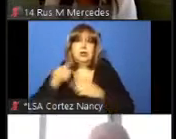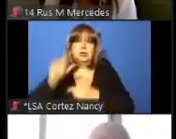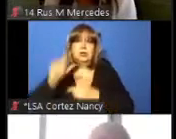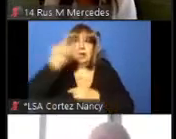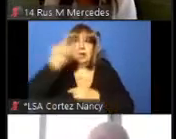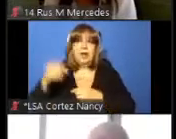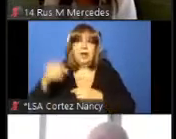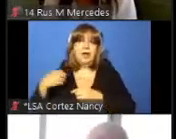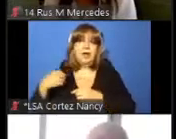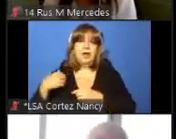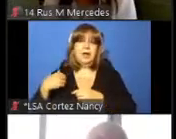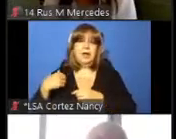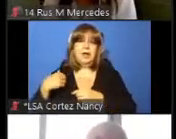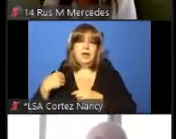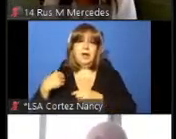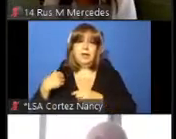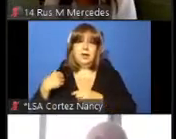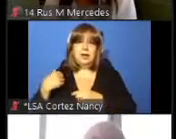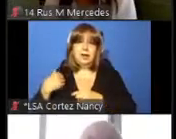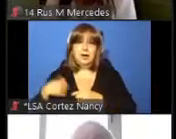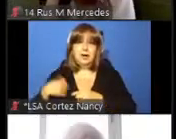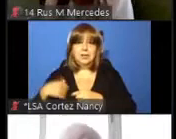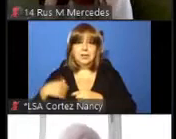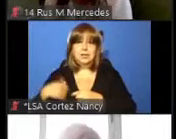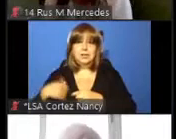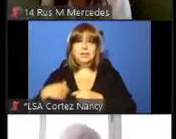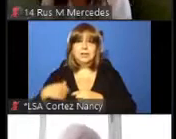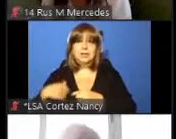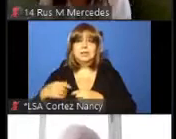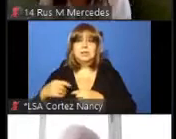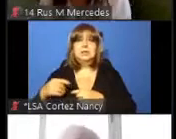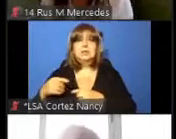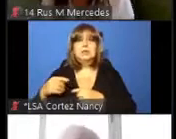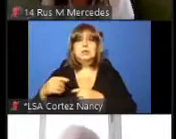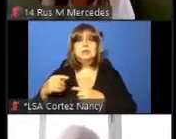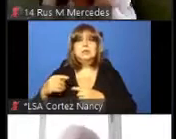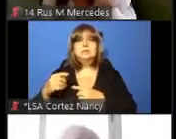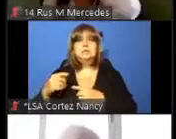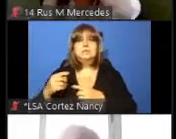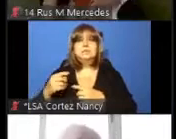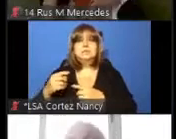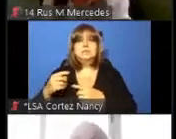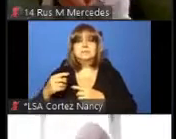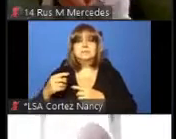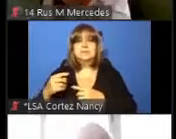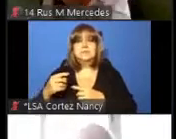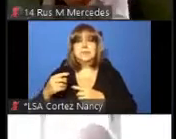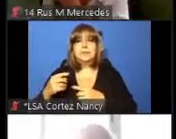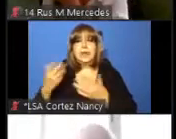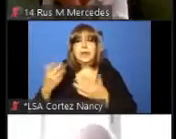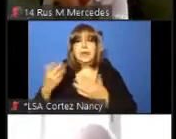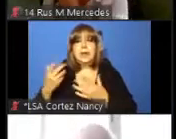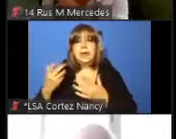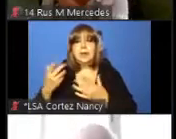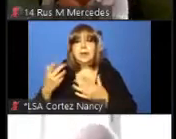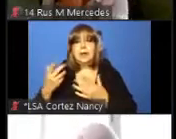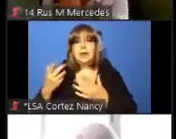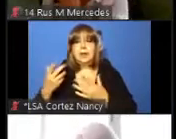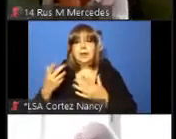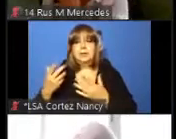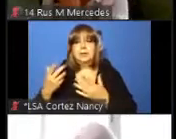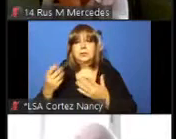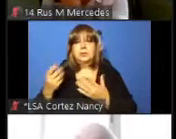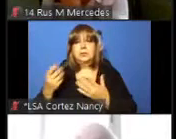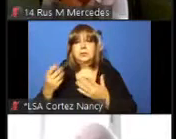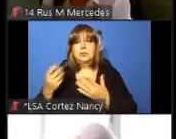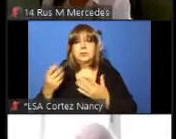se está cuestionando acá con mucha fuerza es que la intervención pública que no sé quién lo